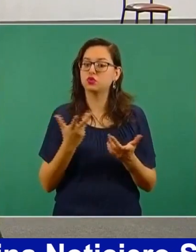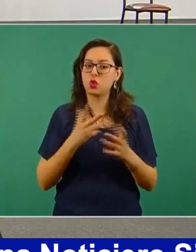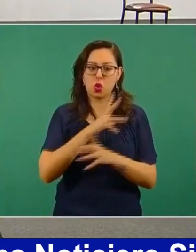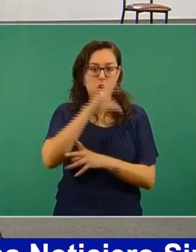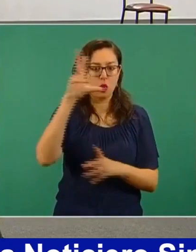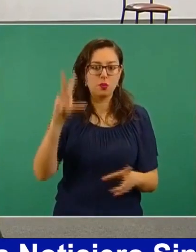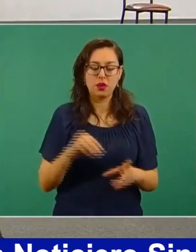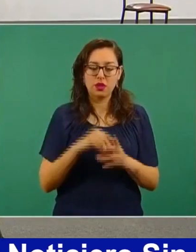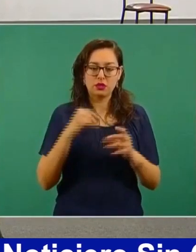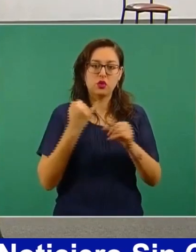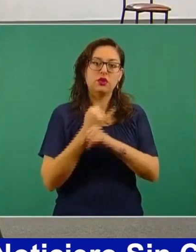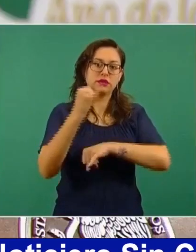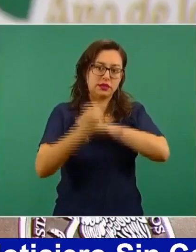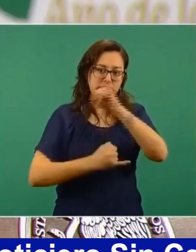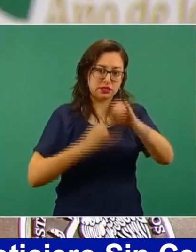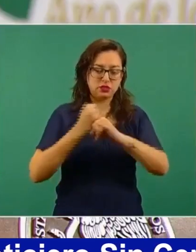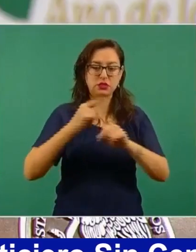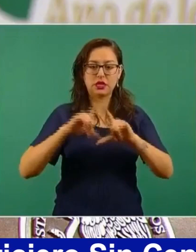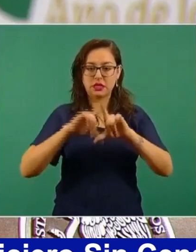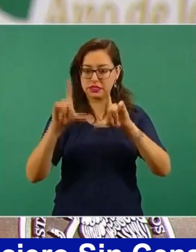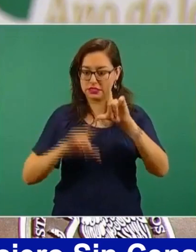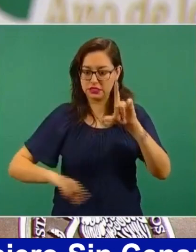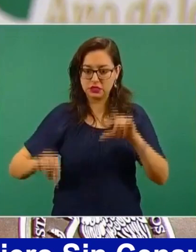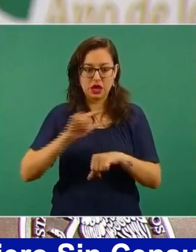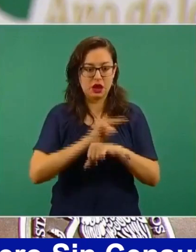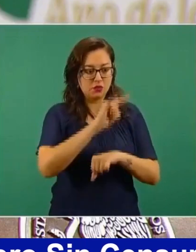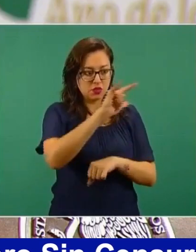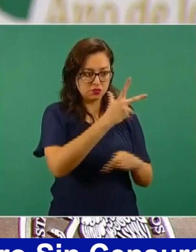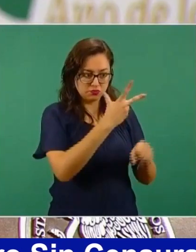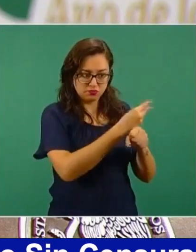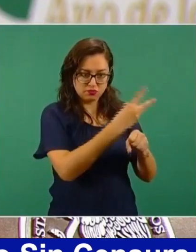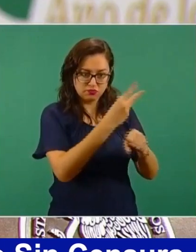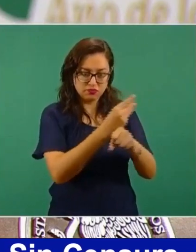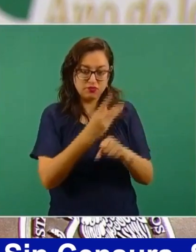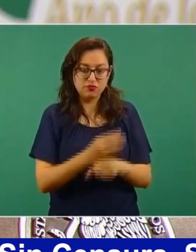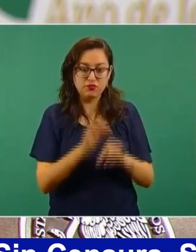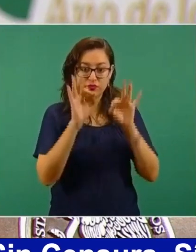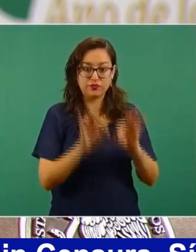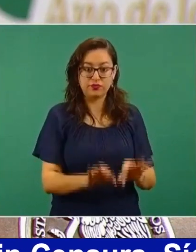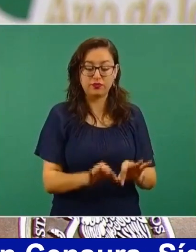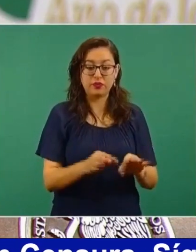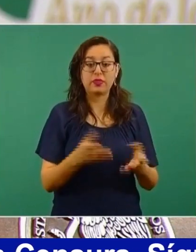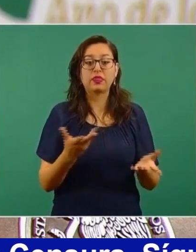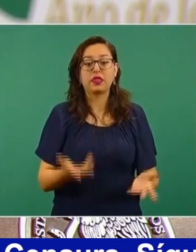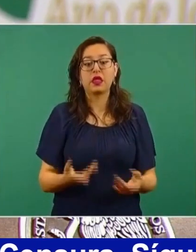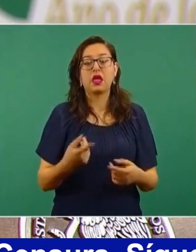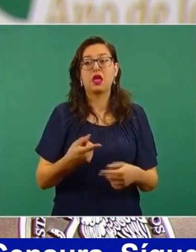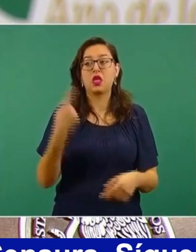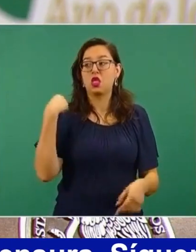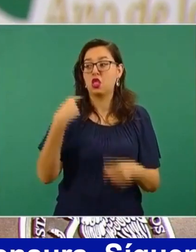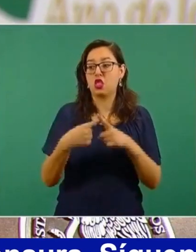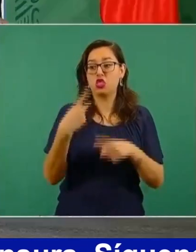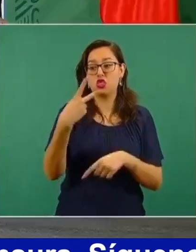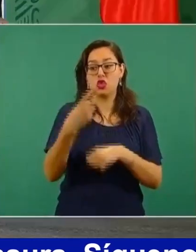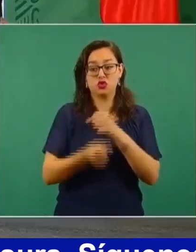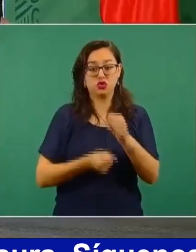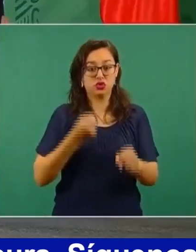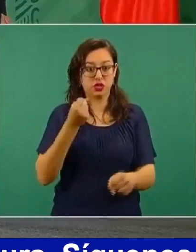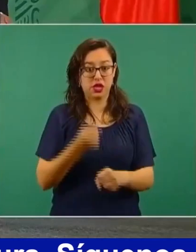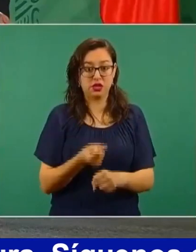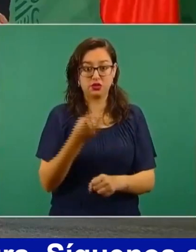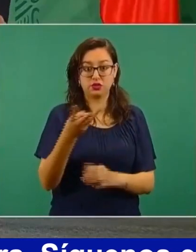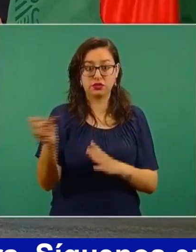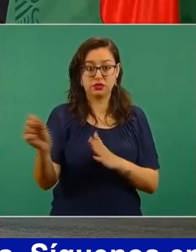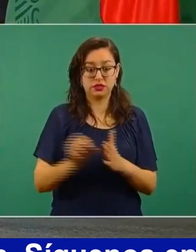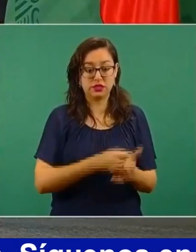internacionales y locales para mantener el avión en óptimas condiciones. El costo a la fecha, desde que inició la administración, como mencionó el presidente,